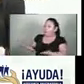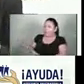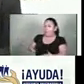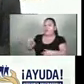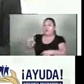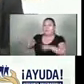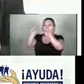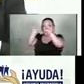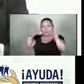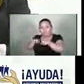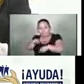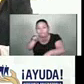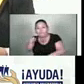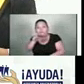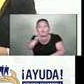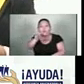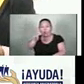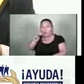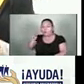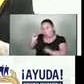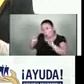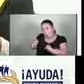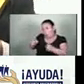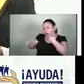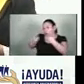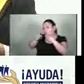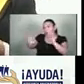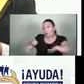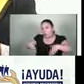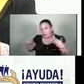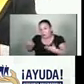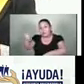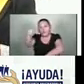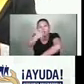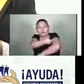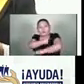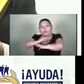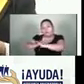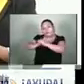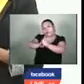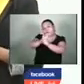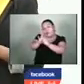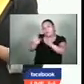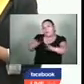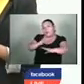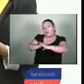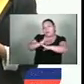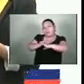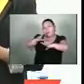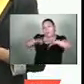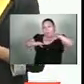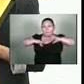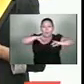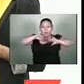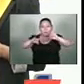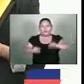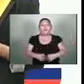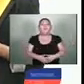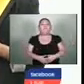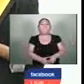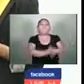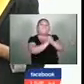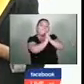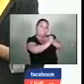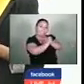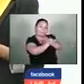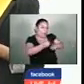12 y si nos puede explicar un poco más acerca de la vacunación para estos menores y para evitar que se contagien del COVID-19. Un gusto